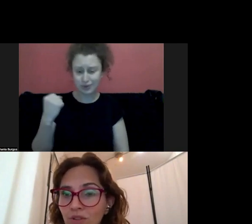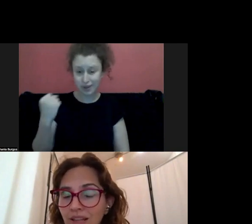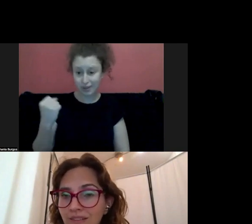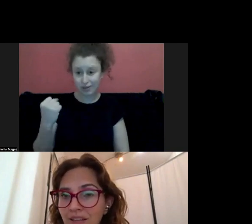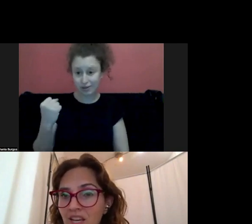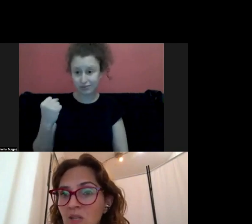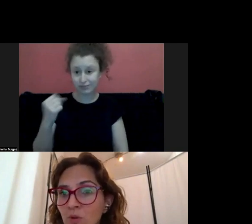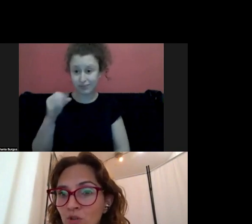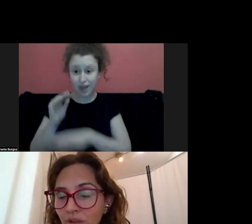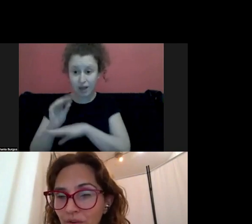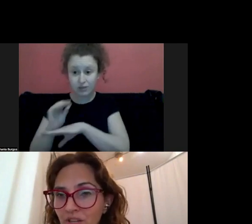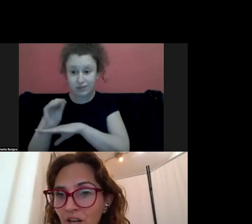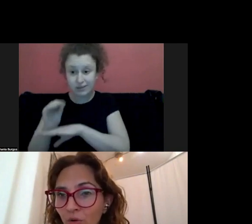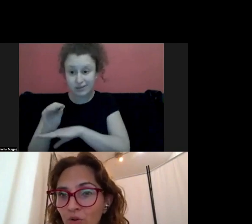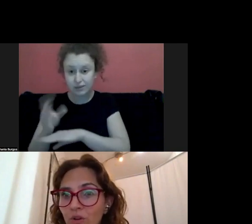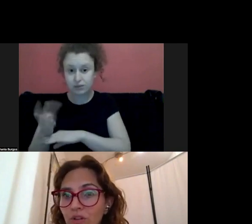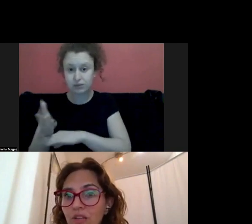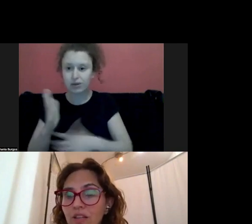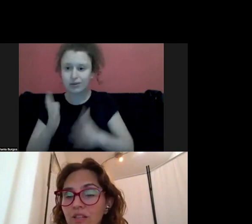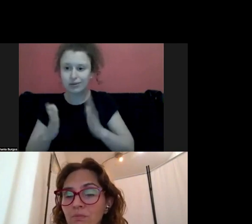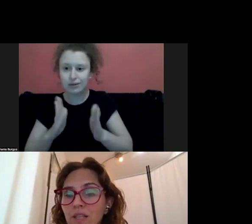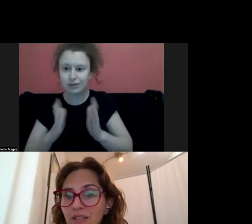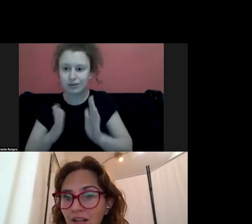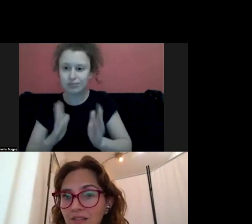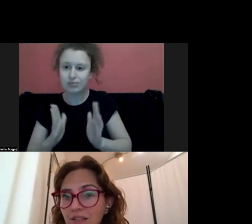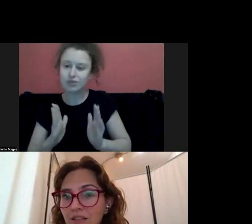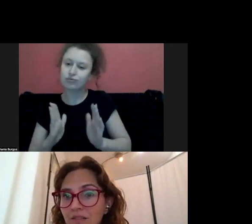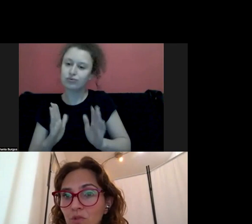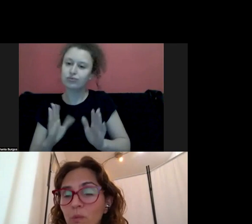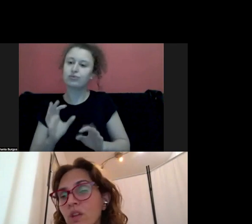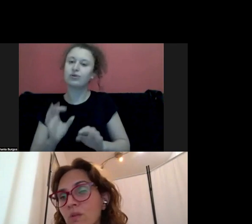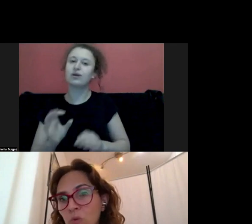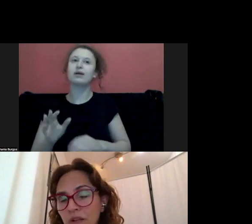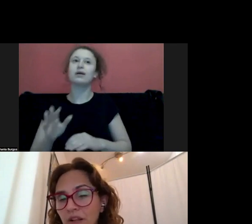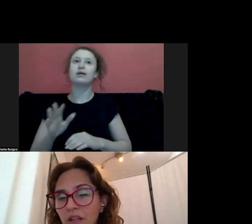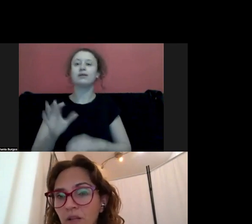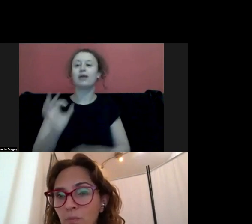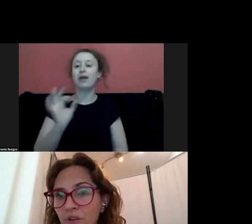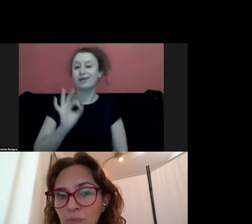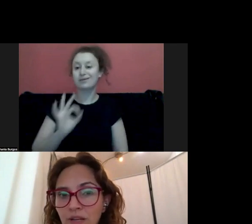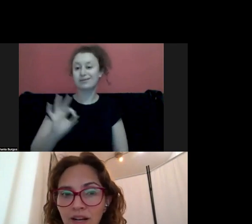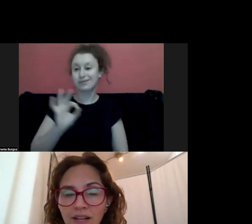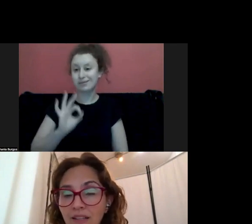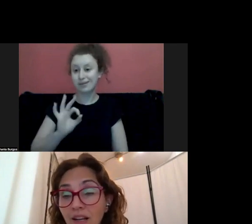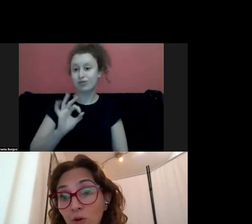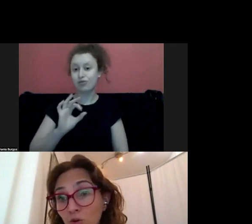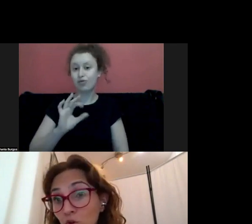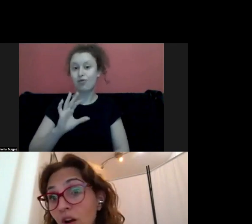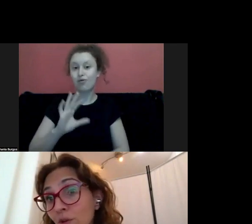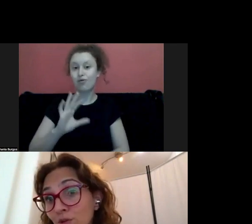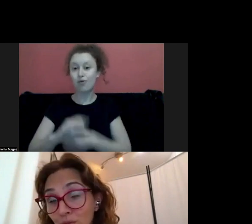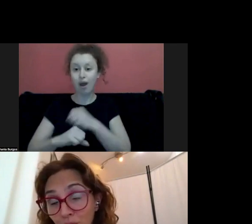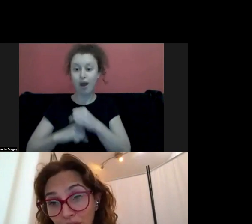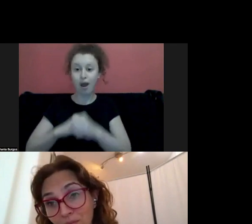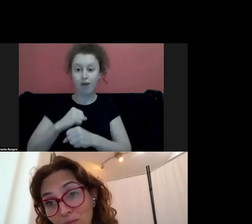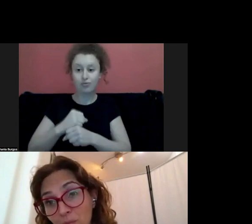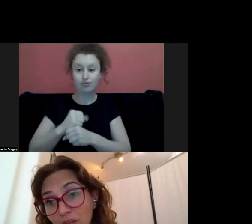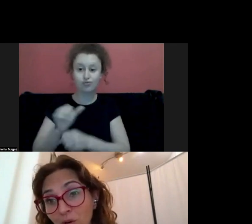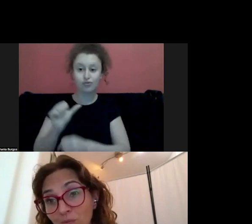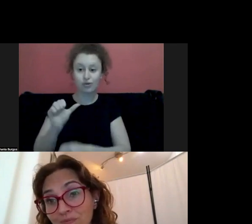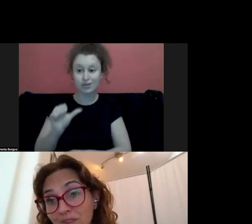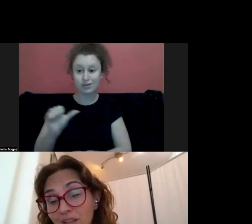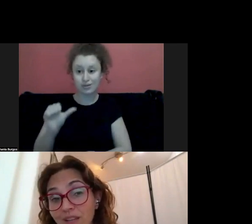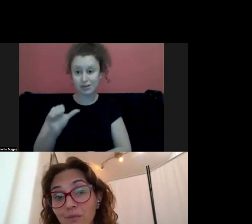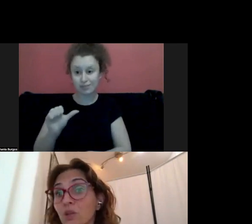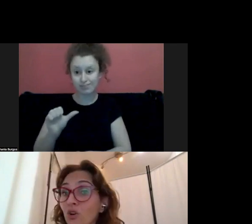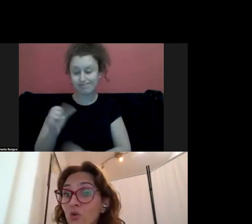tan importante, esa explosión de desarrollo es vital. No podemos perder el tiempo y esperar a que tengan 8 años, como por ejemplo mi